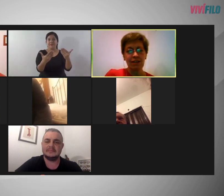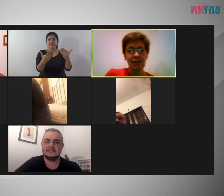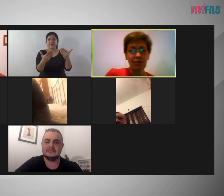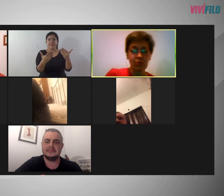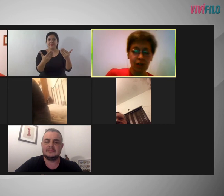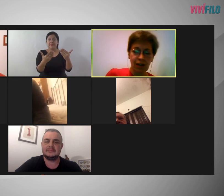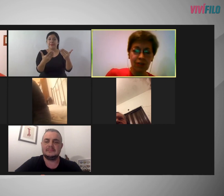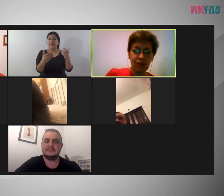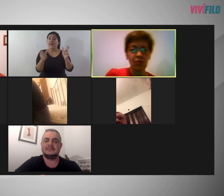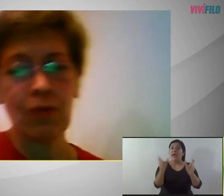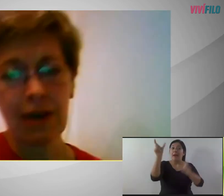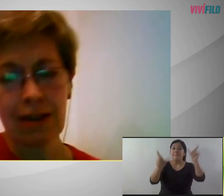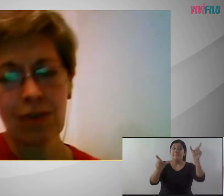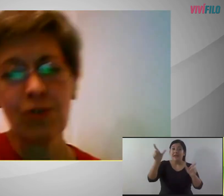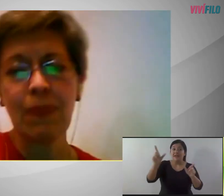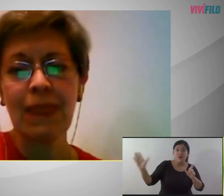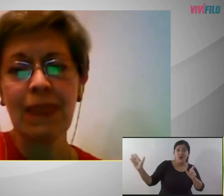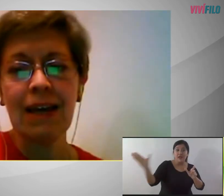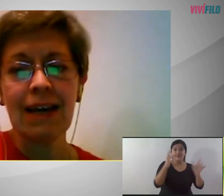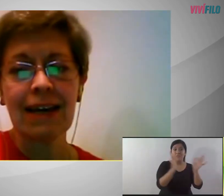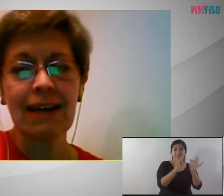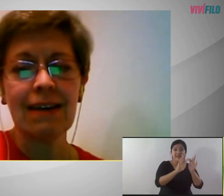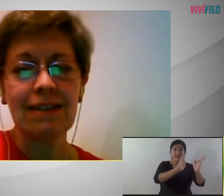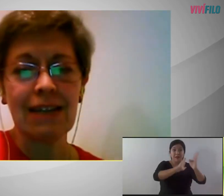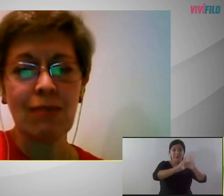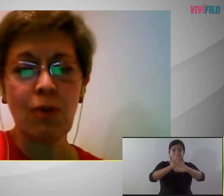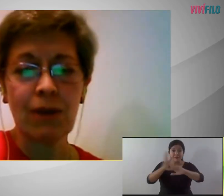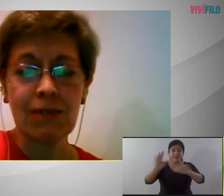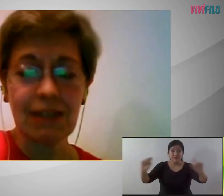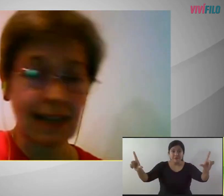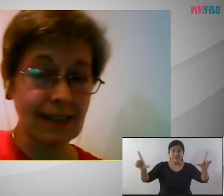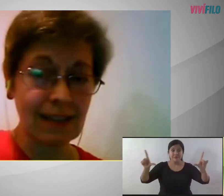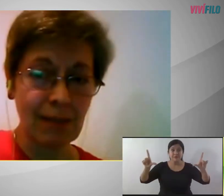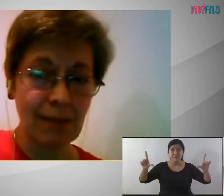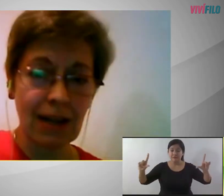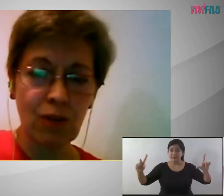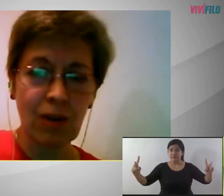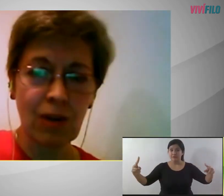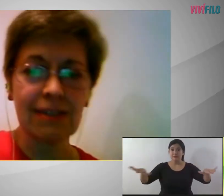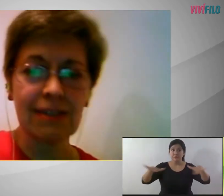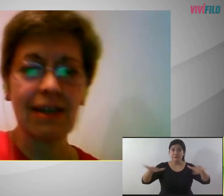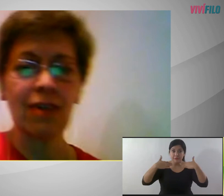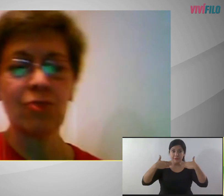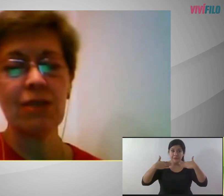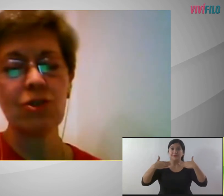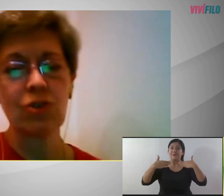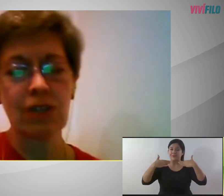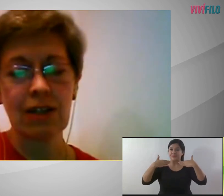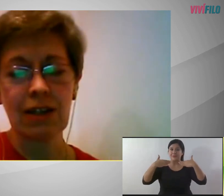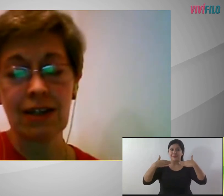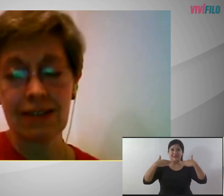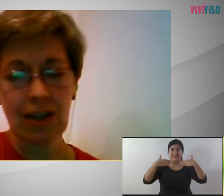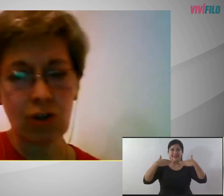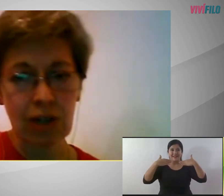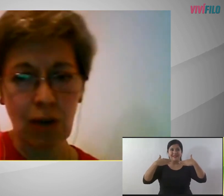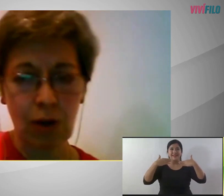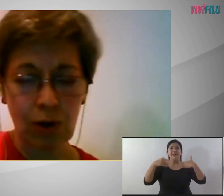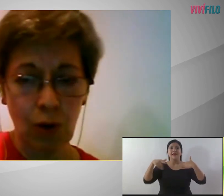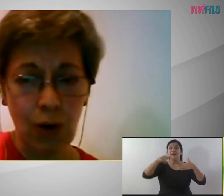personas que nos están escuchando o viendo que tenemos previsto que este seminario, como les decía al